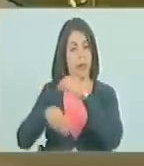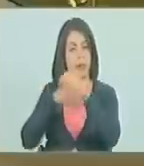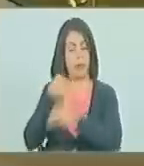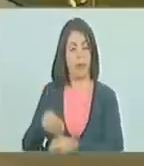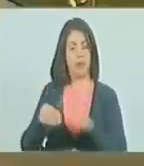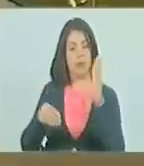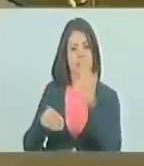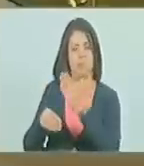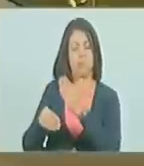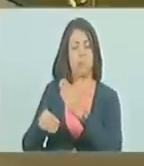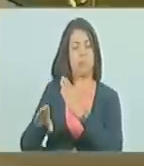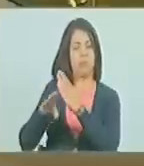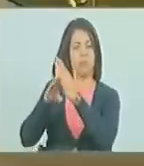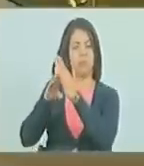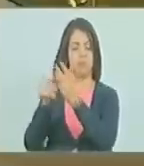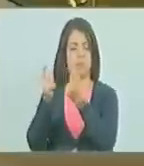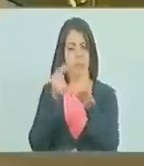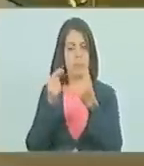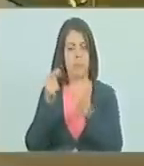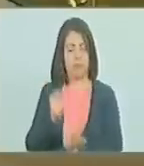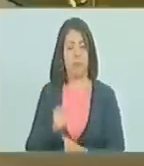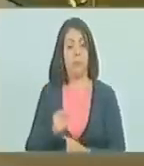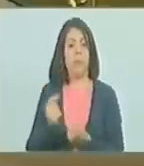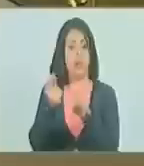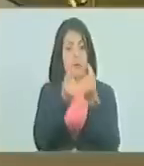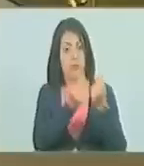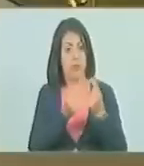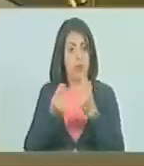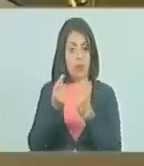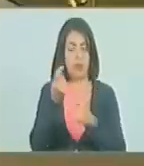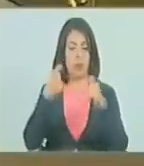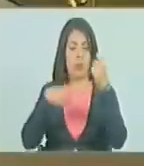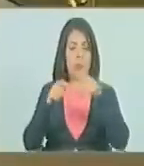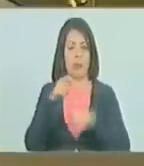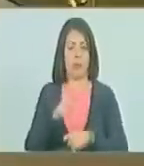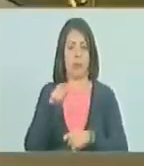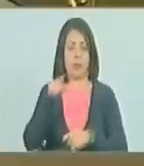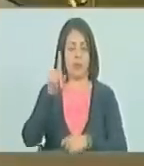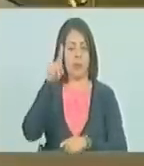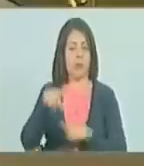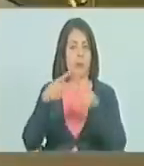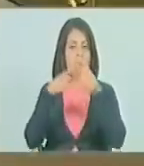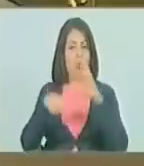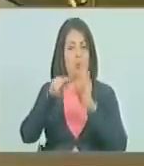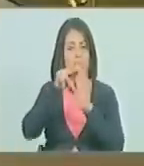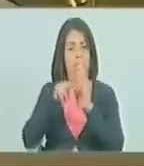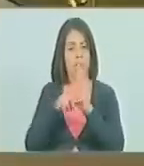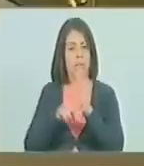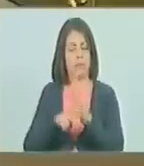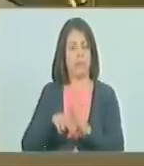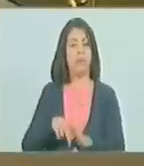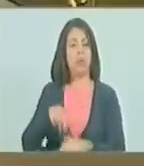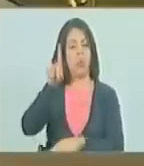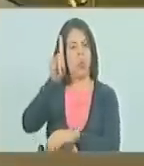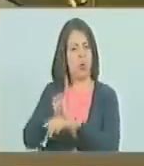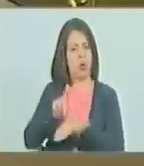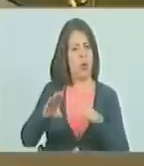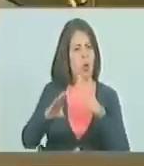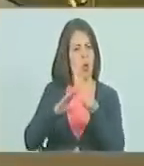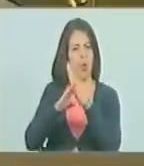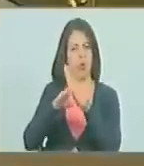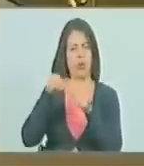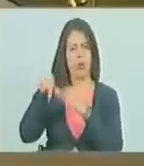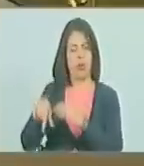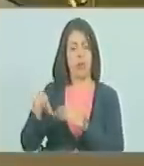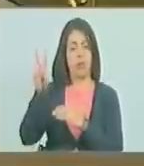la imposición del bloqueo económico, financiero y comercial y demás medidas coercitivas unilaterales